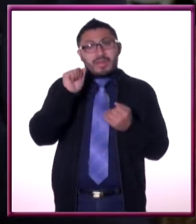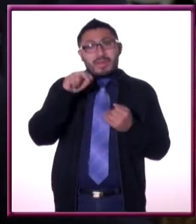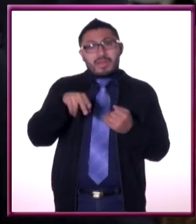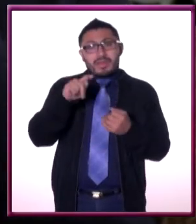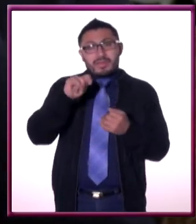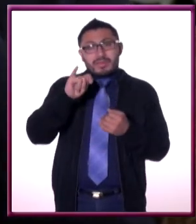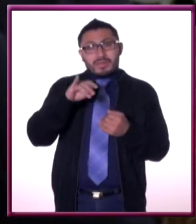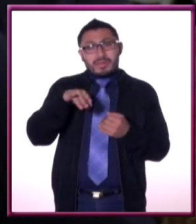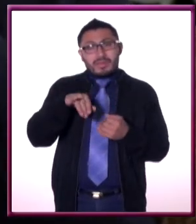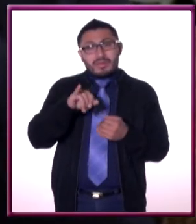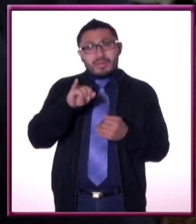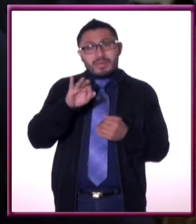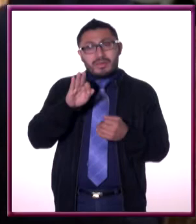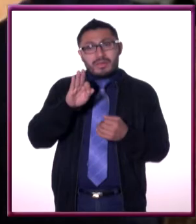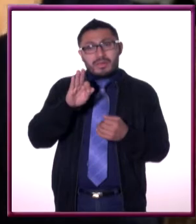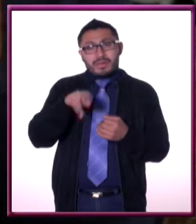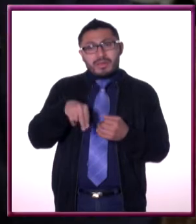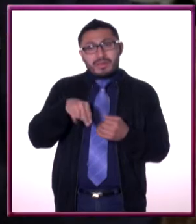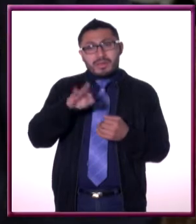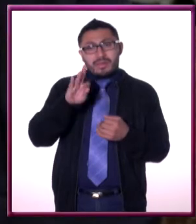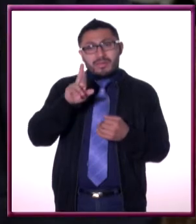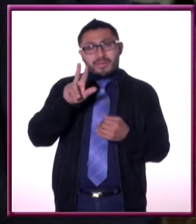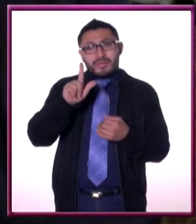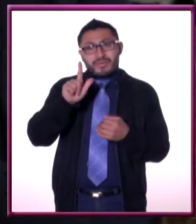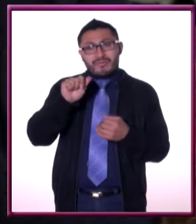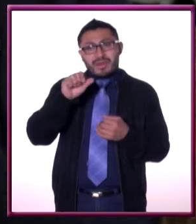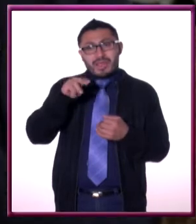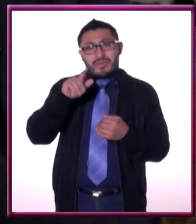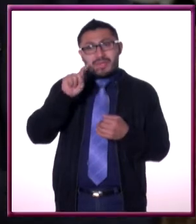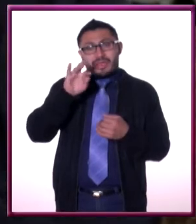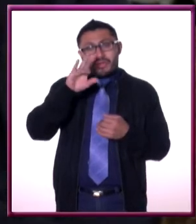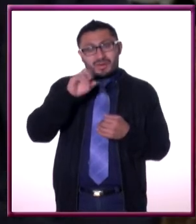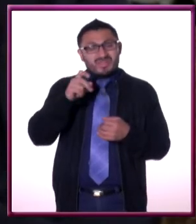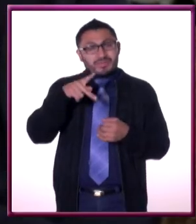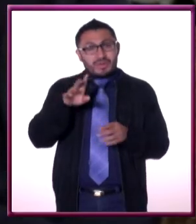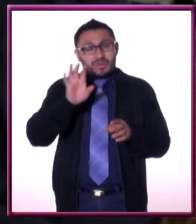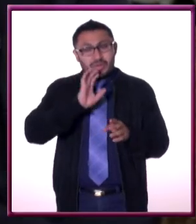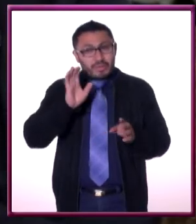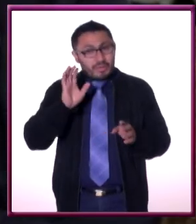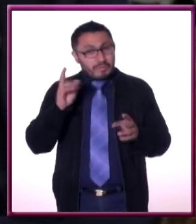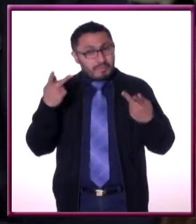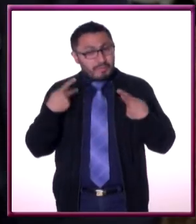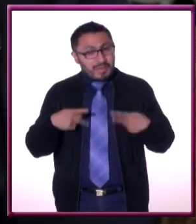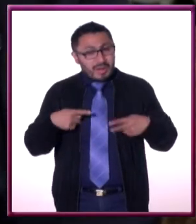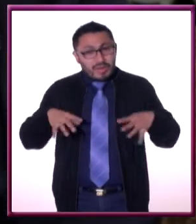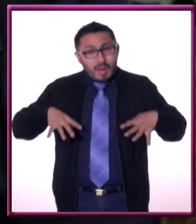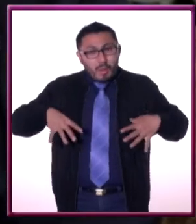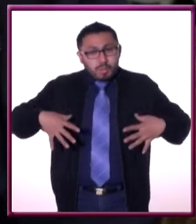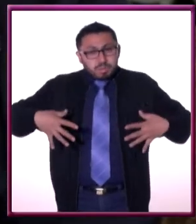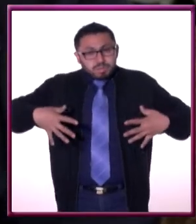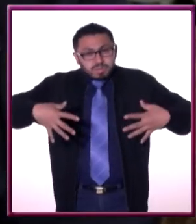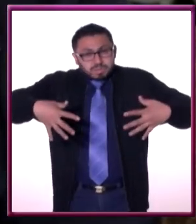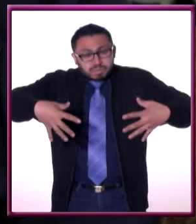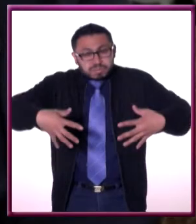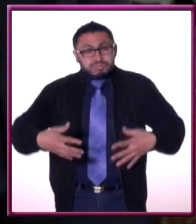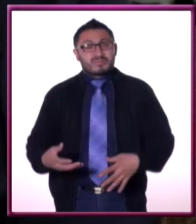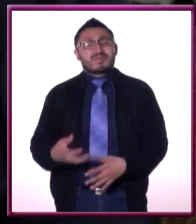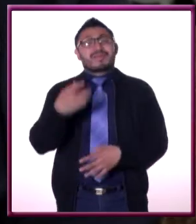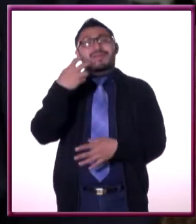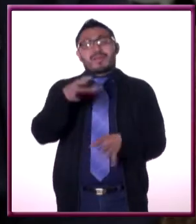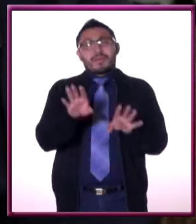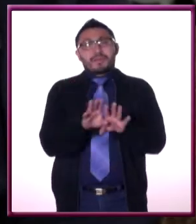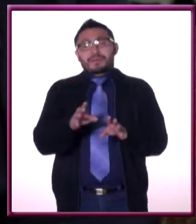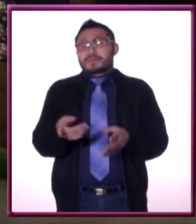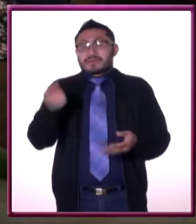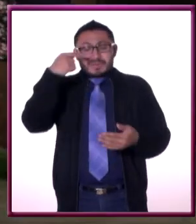cuando la gente empieza a tener obesidad o empieza a tener diabetes, por ejemplo, la inflamación es un proceso